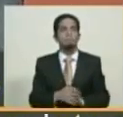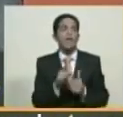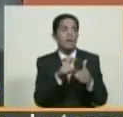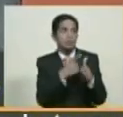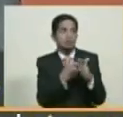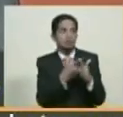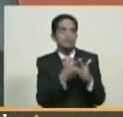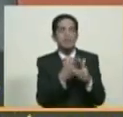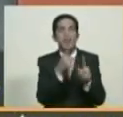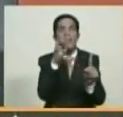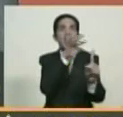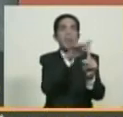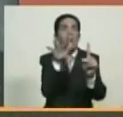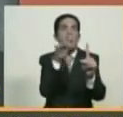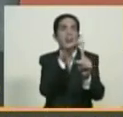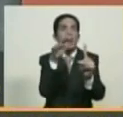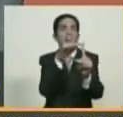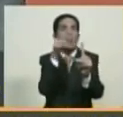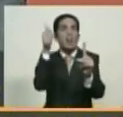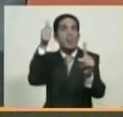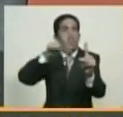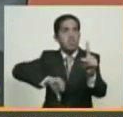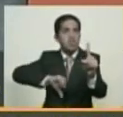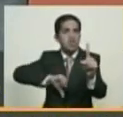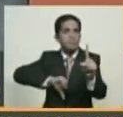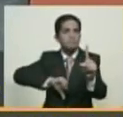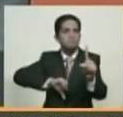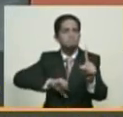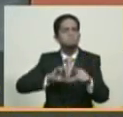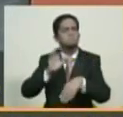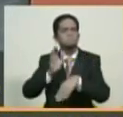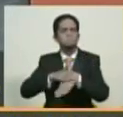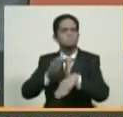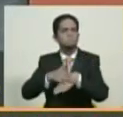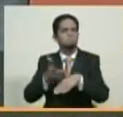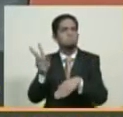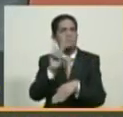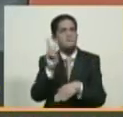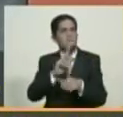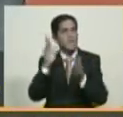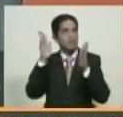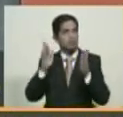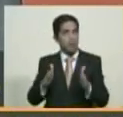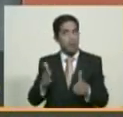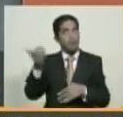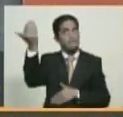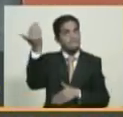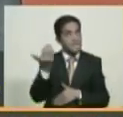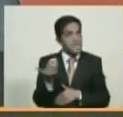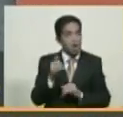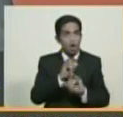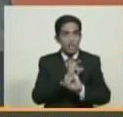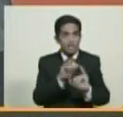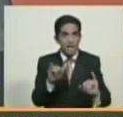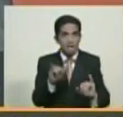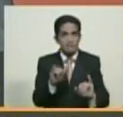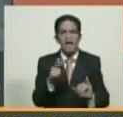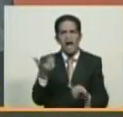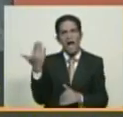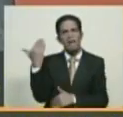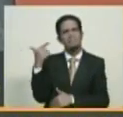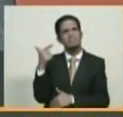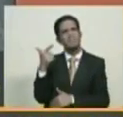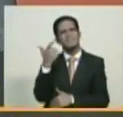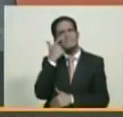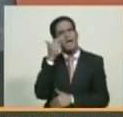castillo de naipes porque los venezolanos que fueron repatriados de Perú y de Brasil recibieron amenazas de muerte. ¿Sabían